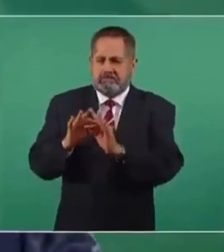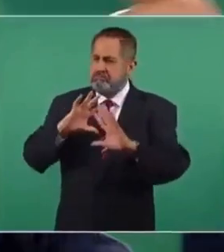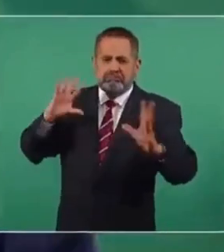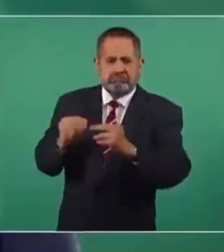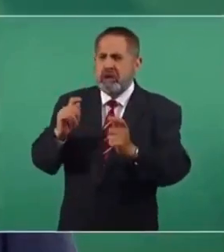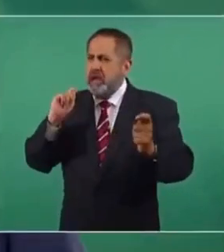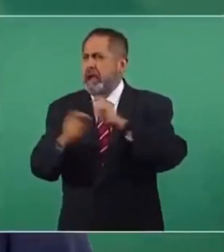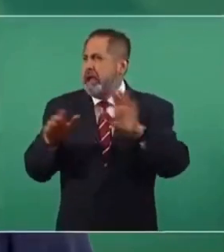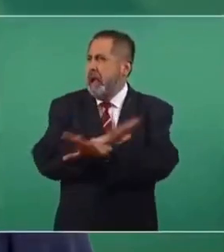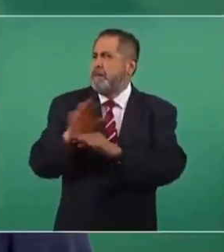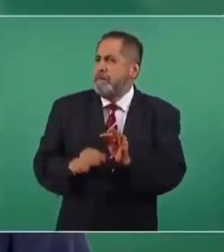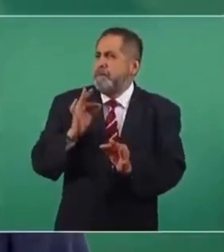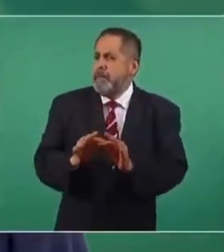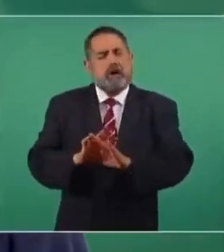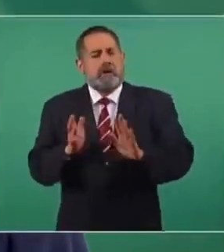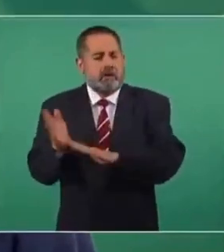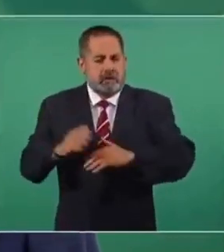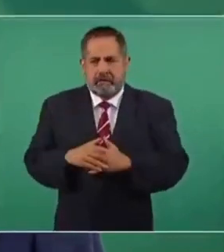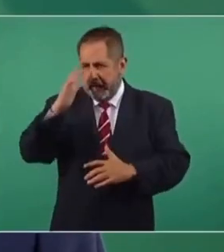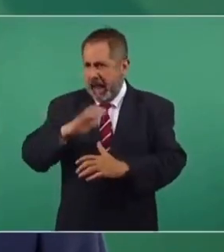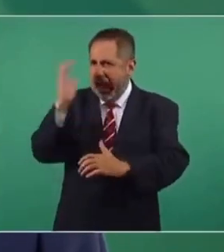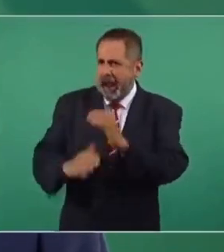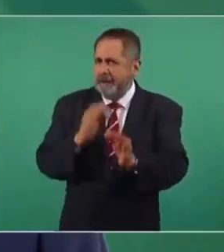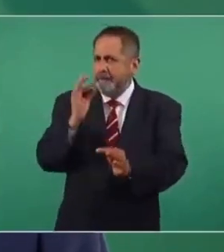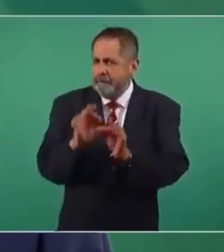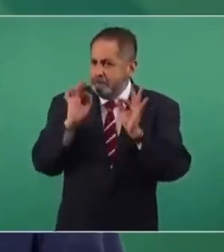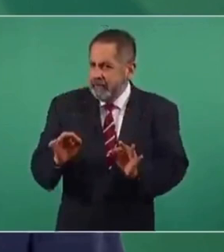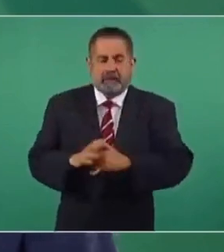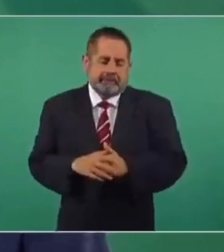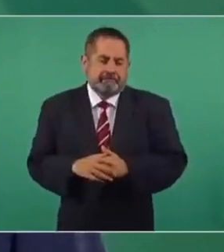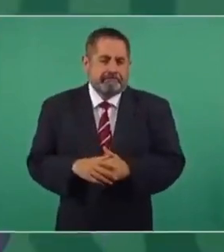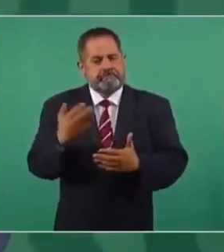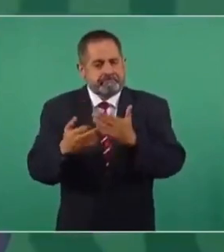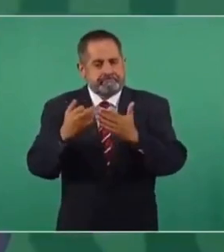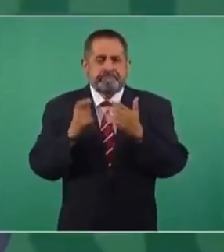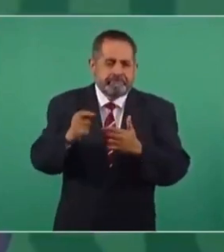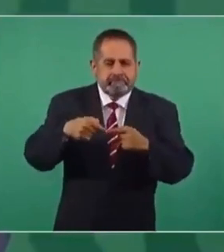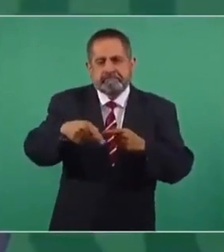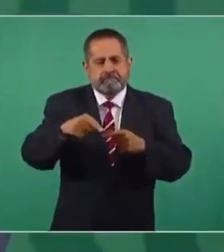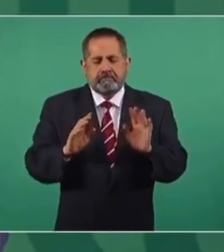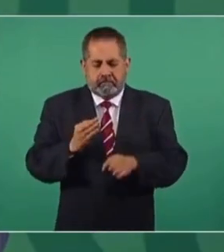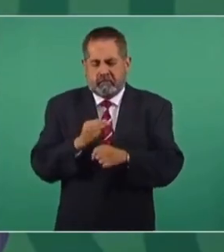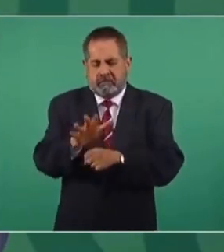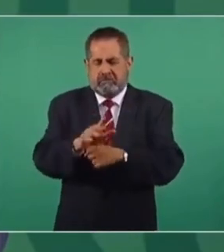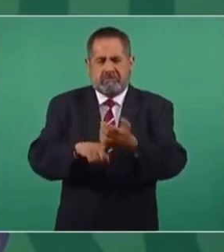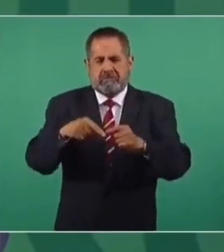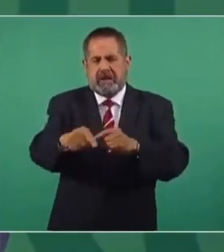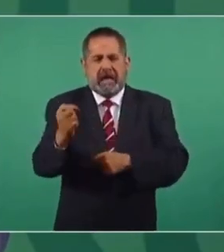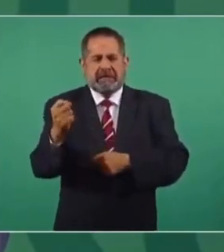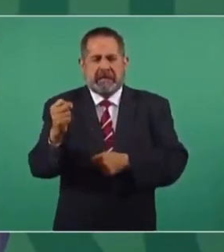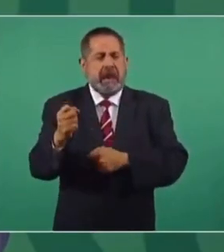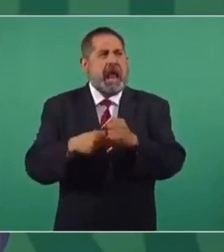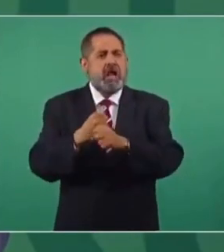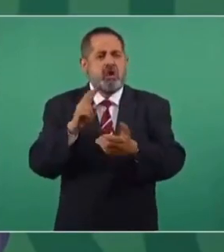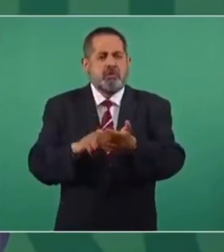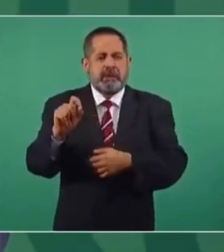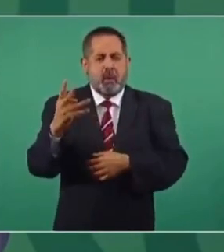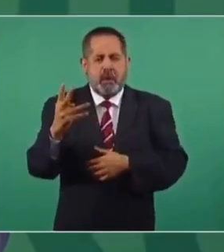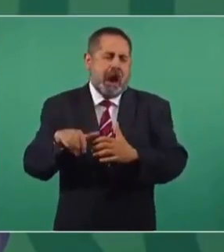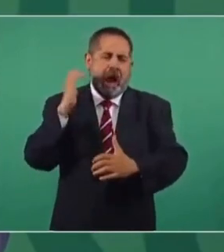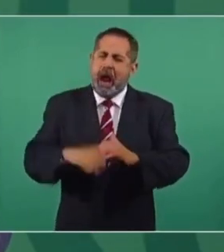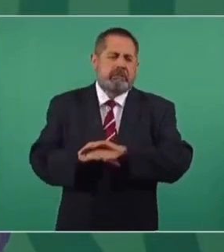de transformación, consumarla. Pero para eso es suficiente llegar a septiembre del